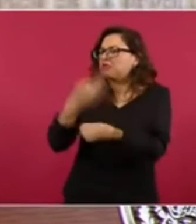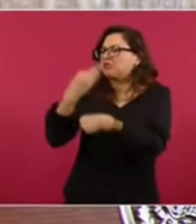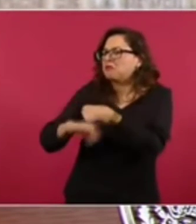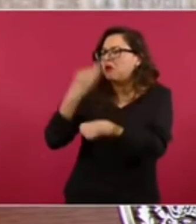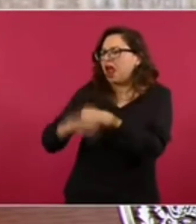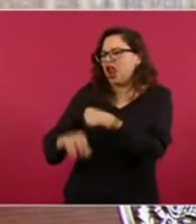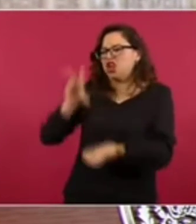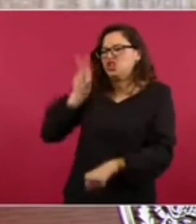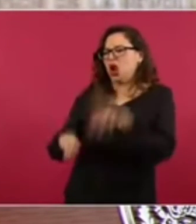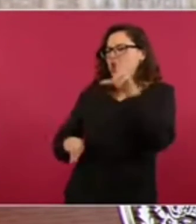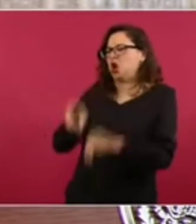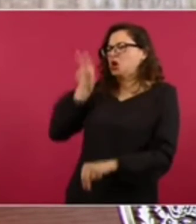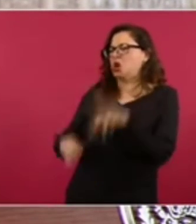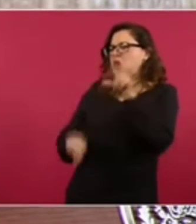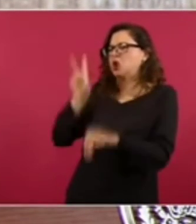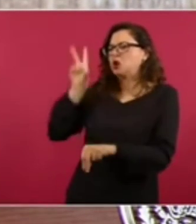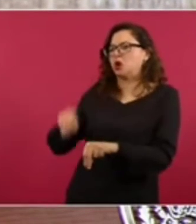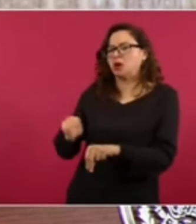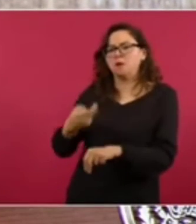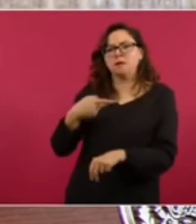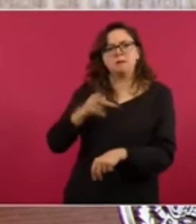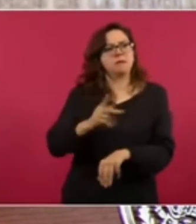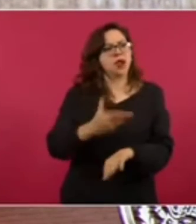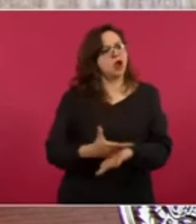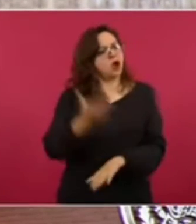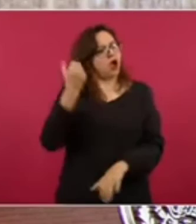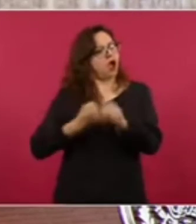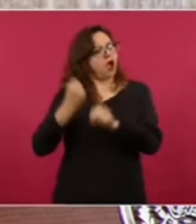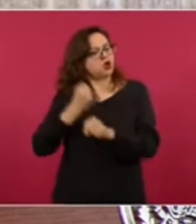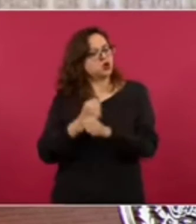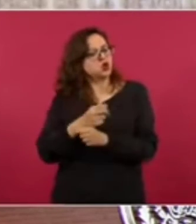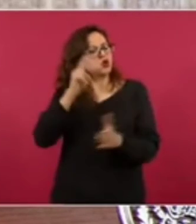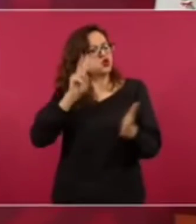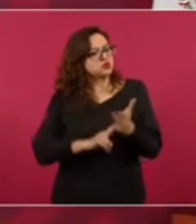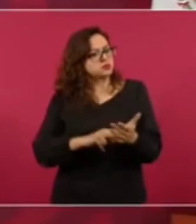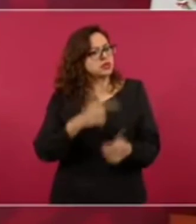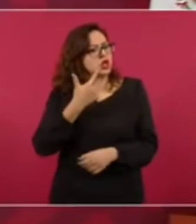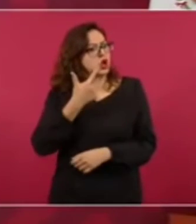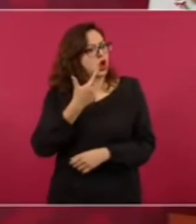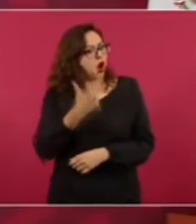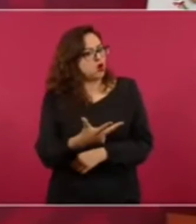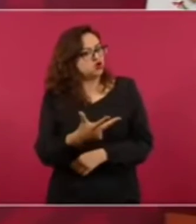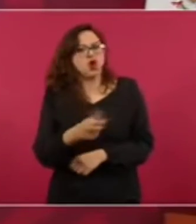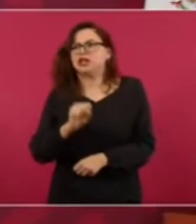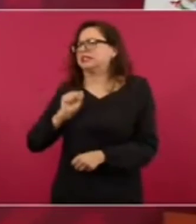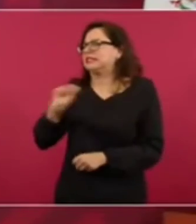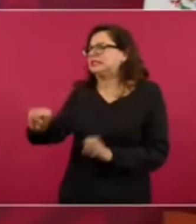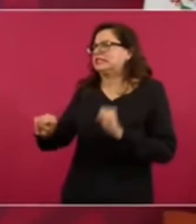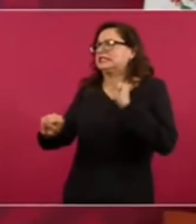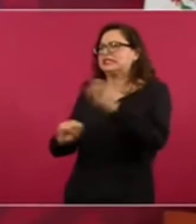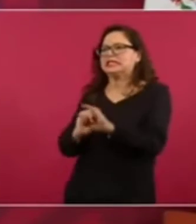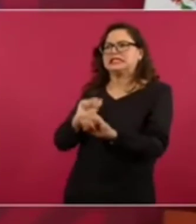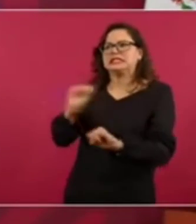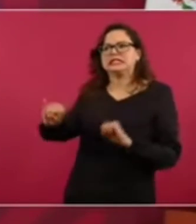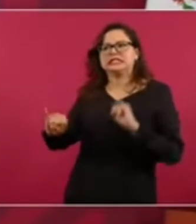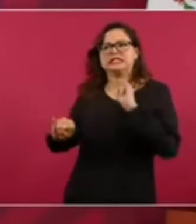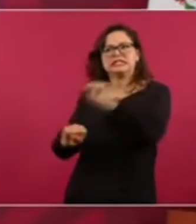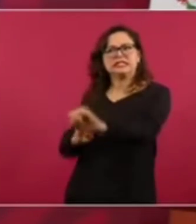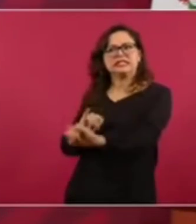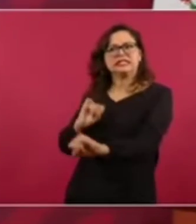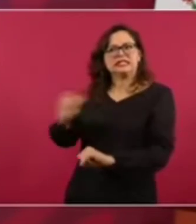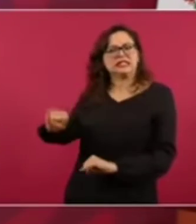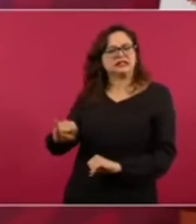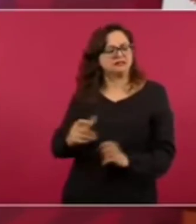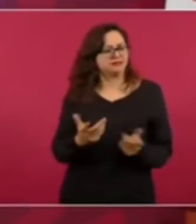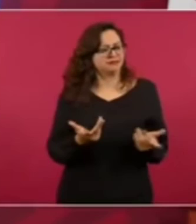votaron a favor. Pero quiero ver también qué pasó al día siguiente de la